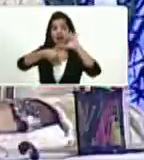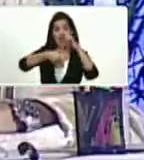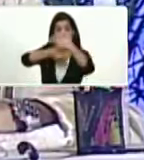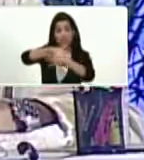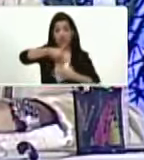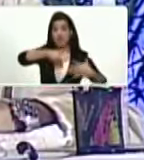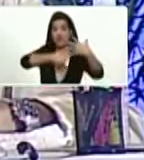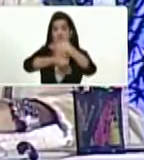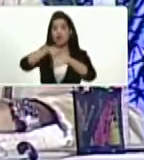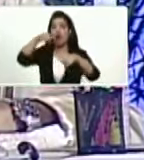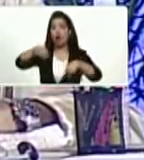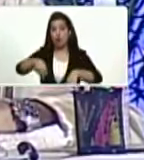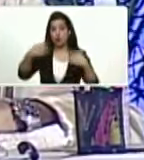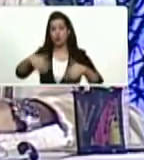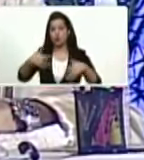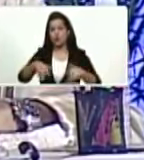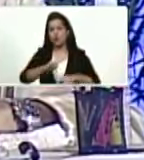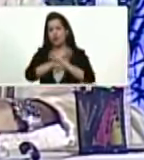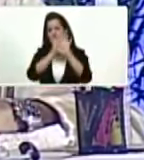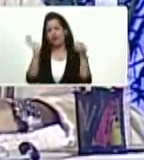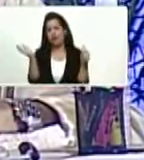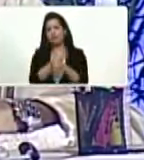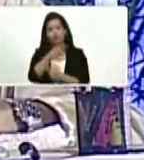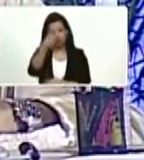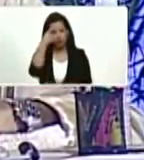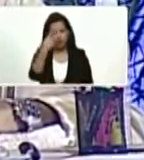Miren lo que le acaban de hacer a Evo Morales. ¿Ustedes vieron?